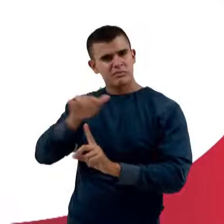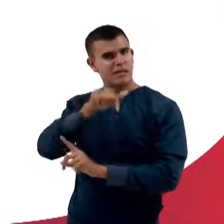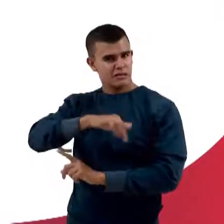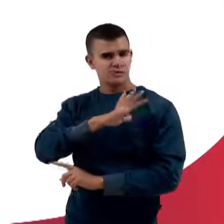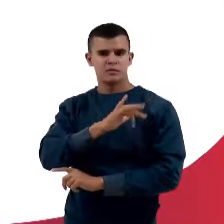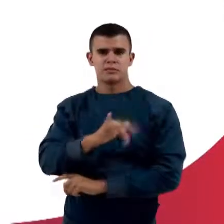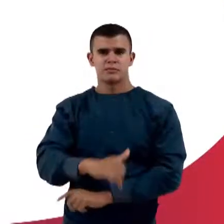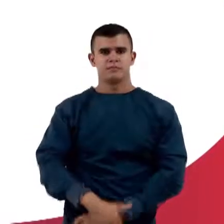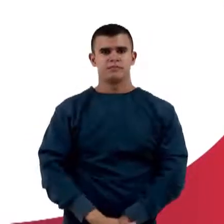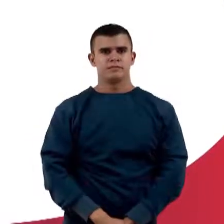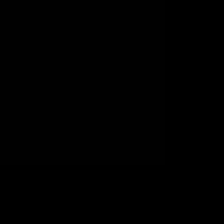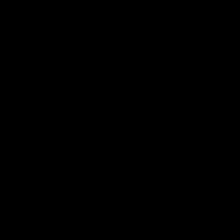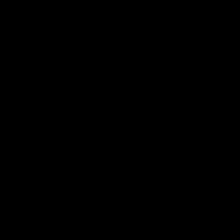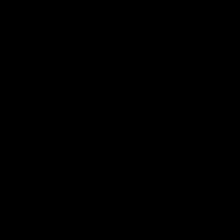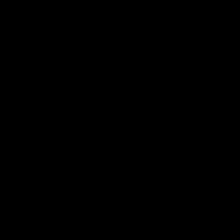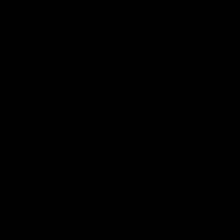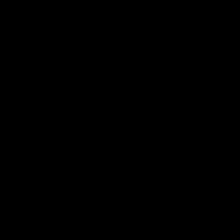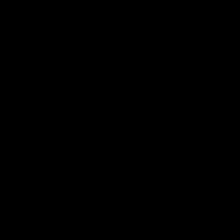la Sultana del Valle.